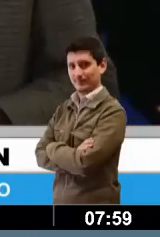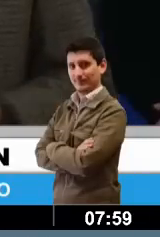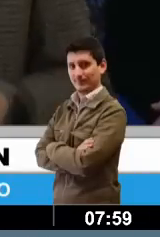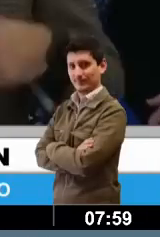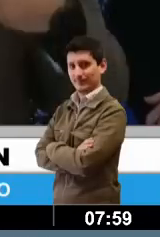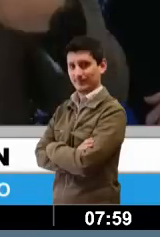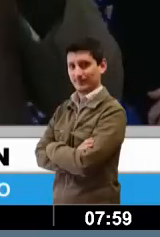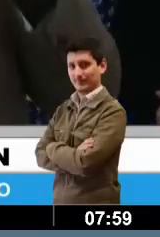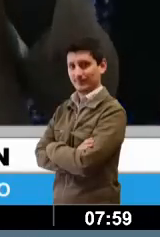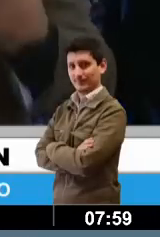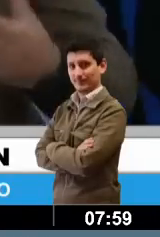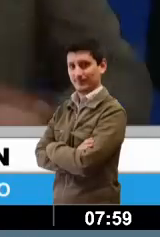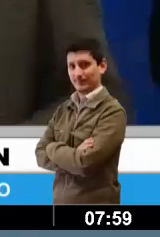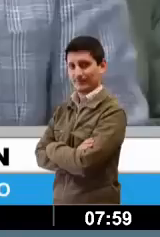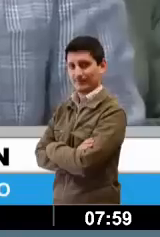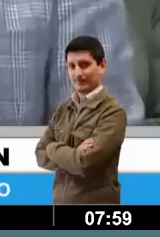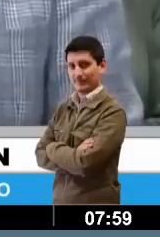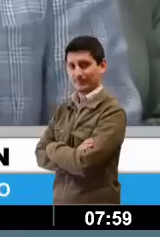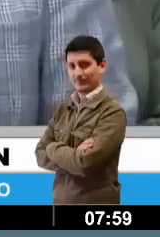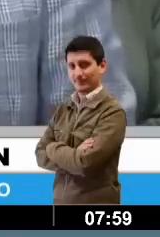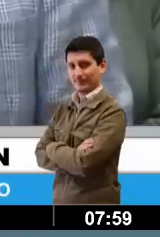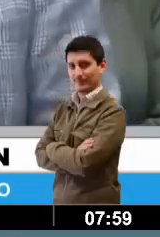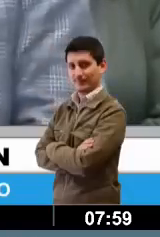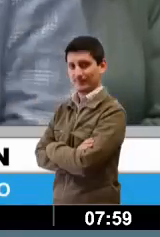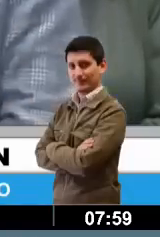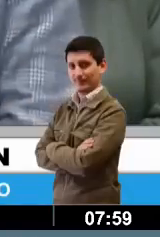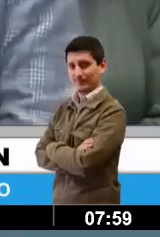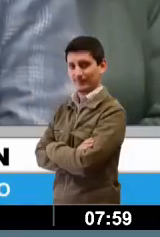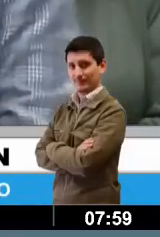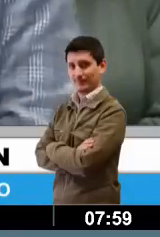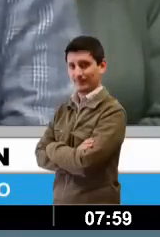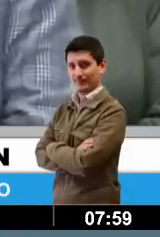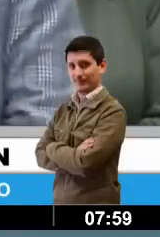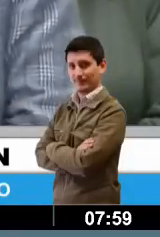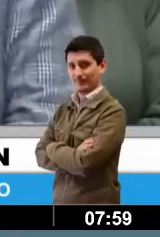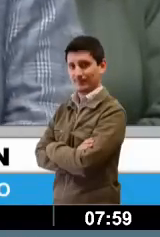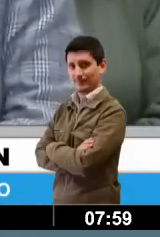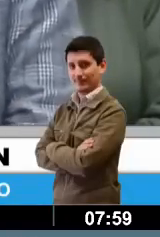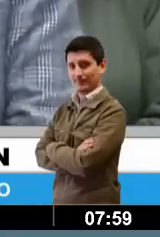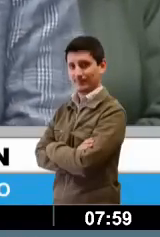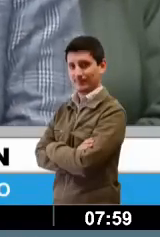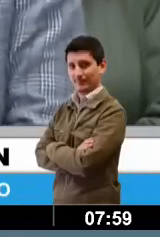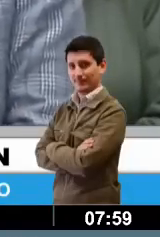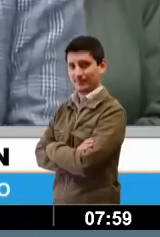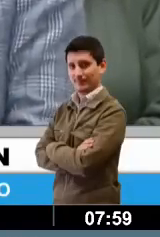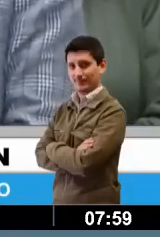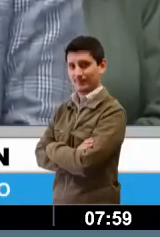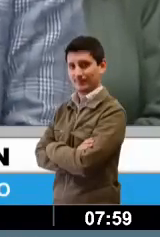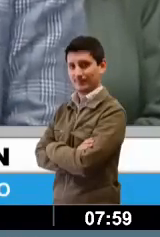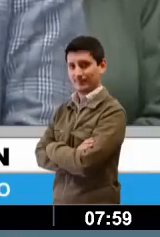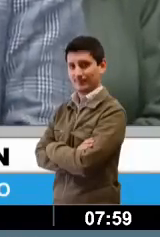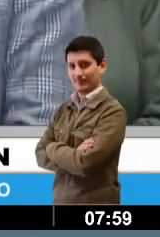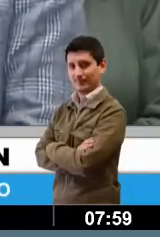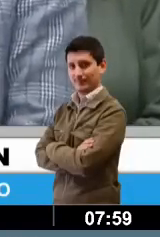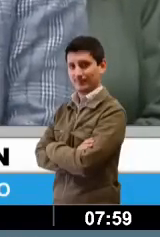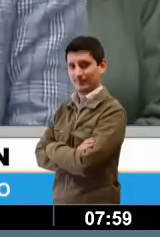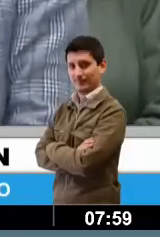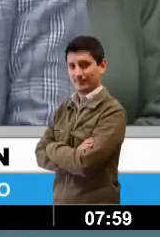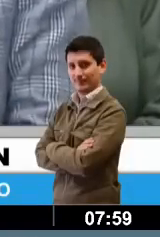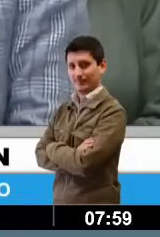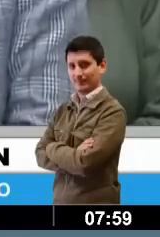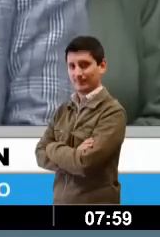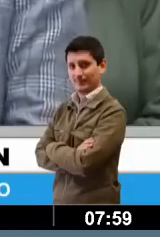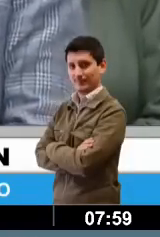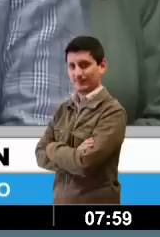Edo? Dijo, el cupo le corresponde a la democracia cristiana y lo vamos a defender. Toda acción política genera